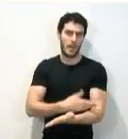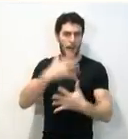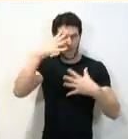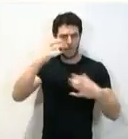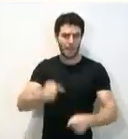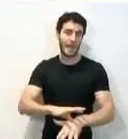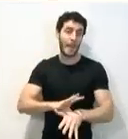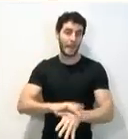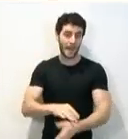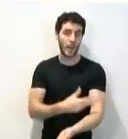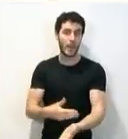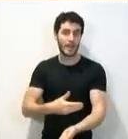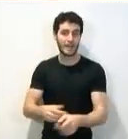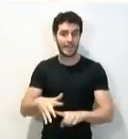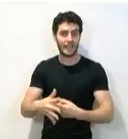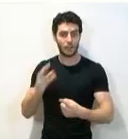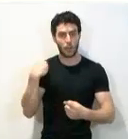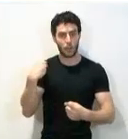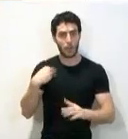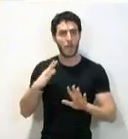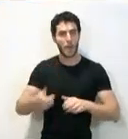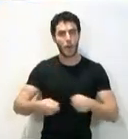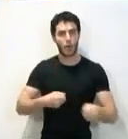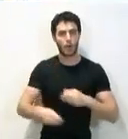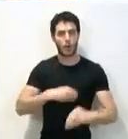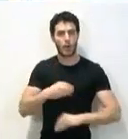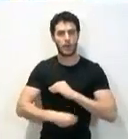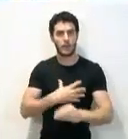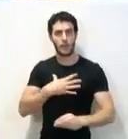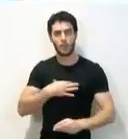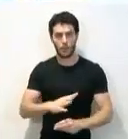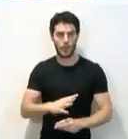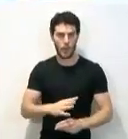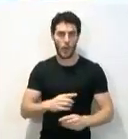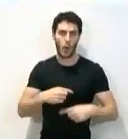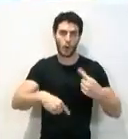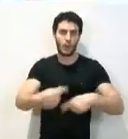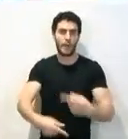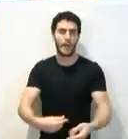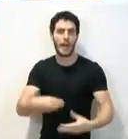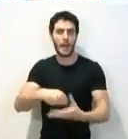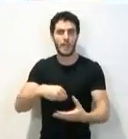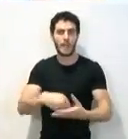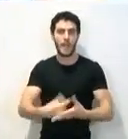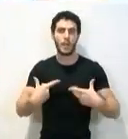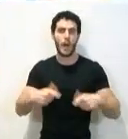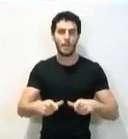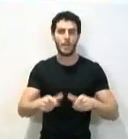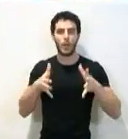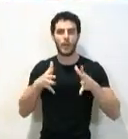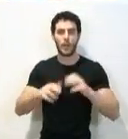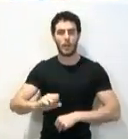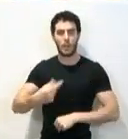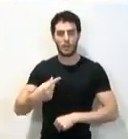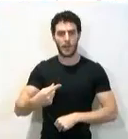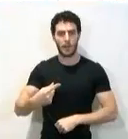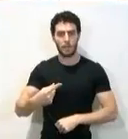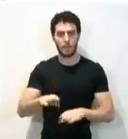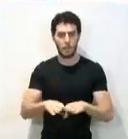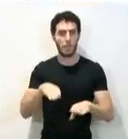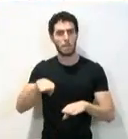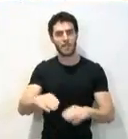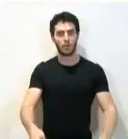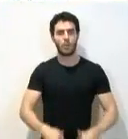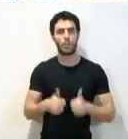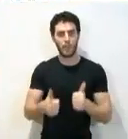pero que los controles pueden cotidianamente hacerse dentro del ámbito de la atención primaria. Un paso más que ayuda